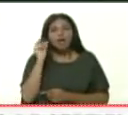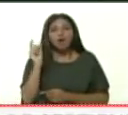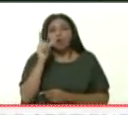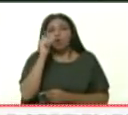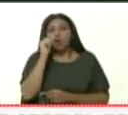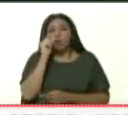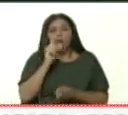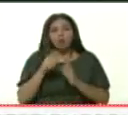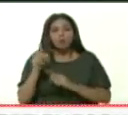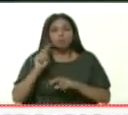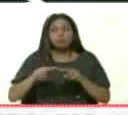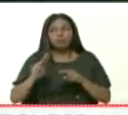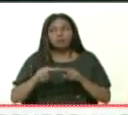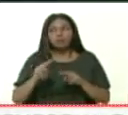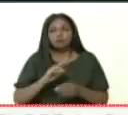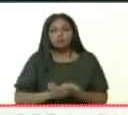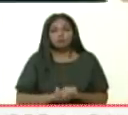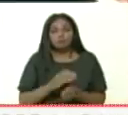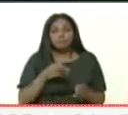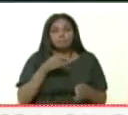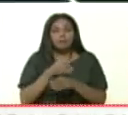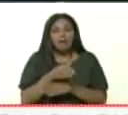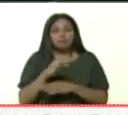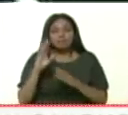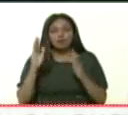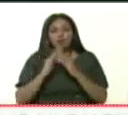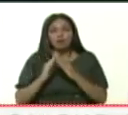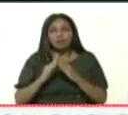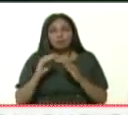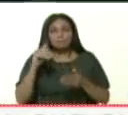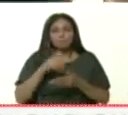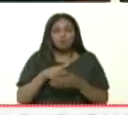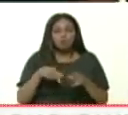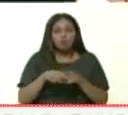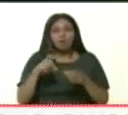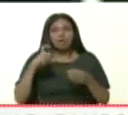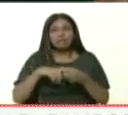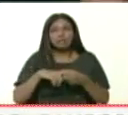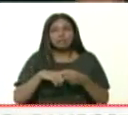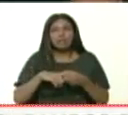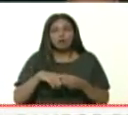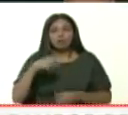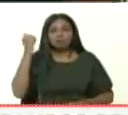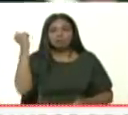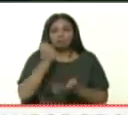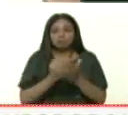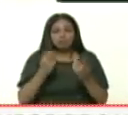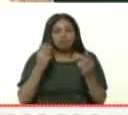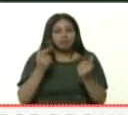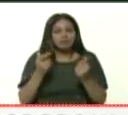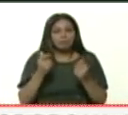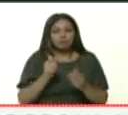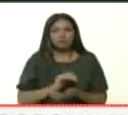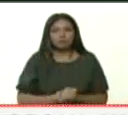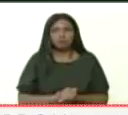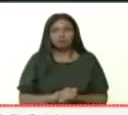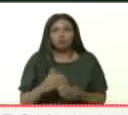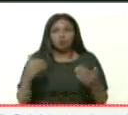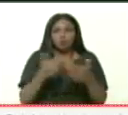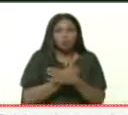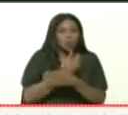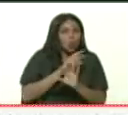hombre o algún niño sale de sus viviendas cuando Los Rastrojos imponen la operación candado, es ajusticiado de inmediato o